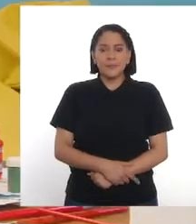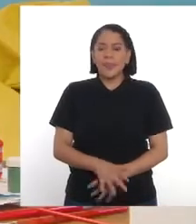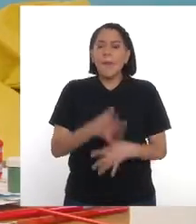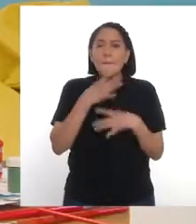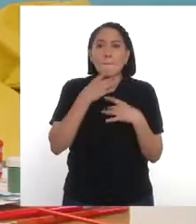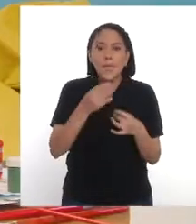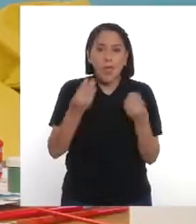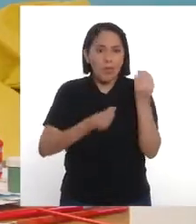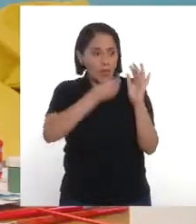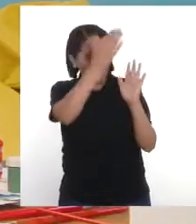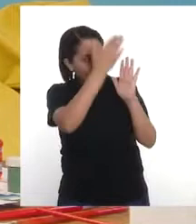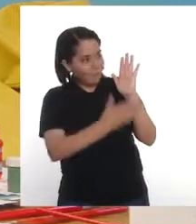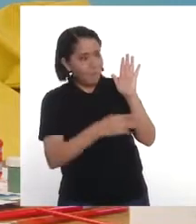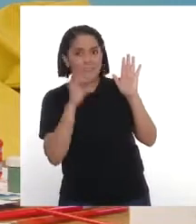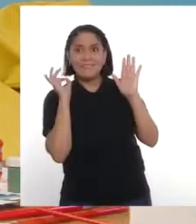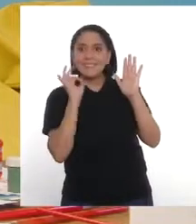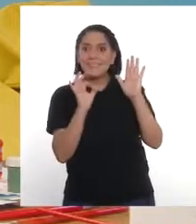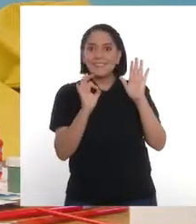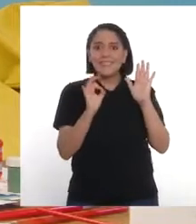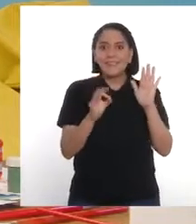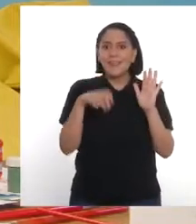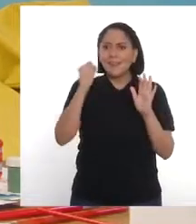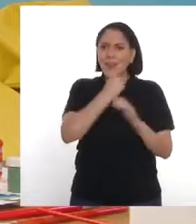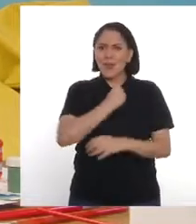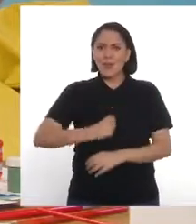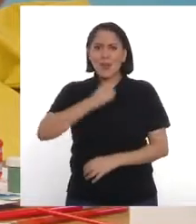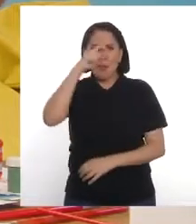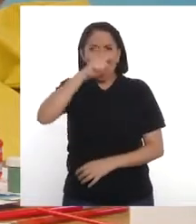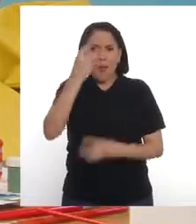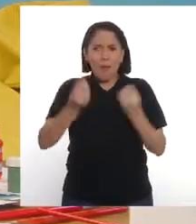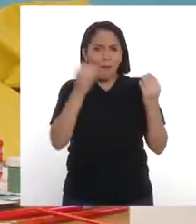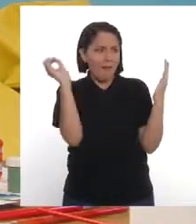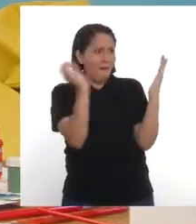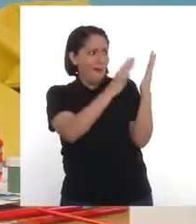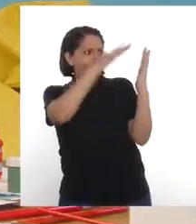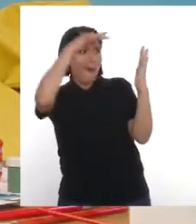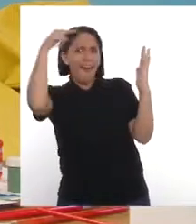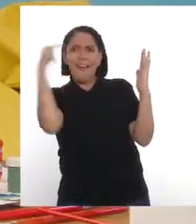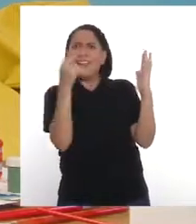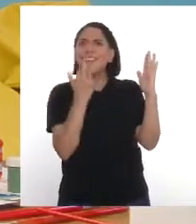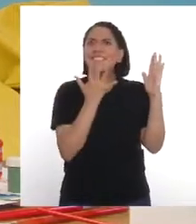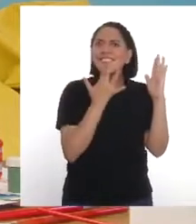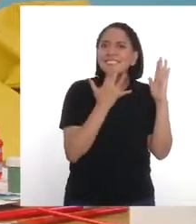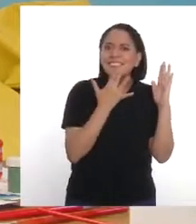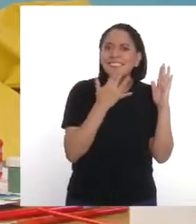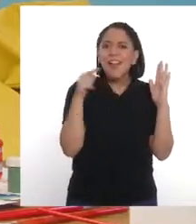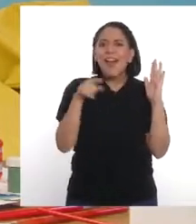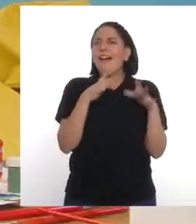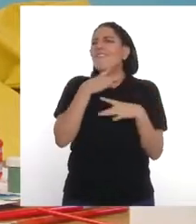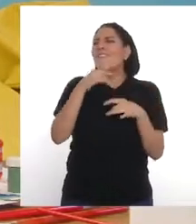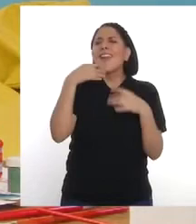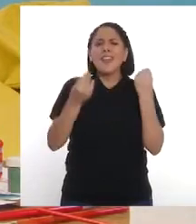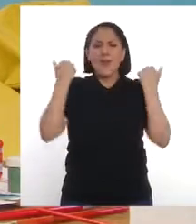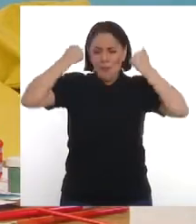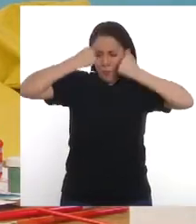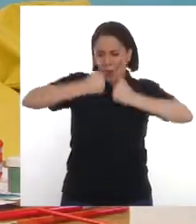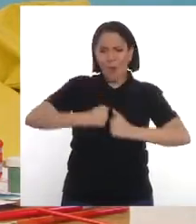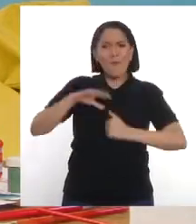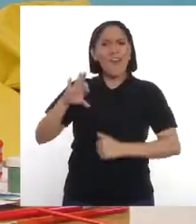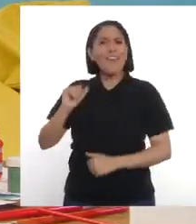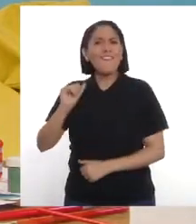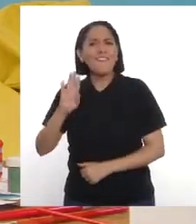Me encanta cómo quedaron. Super Loro se ve súper vivo con todos sus colores. Y me encanta el traje de